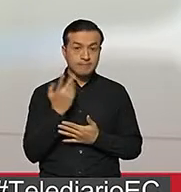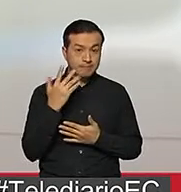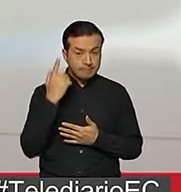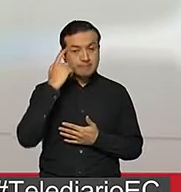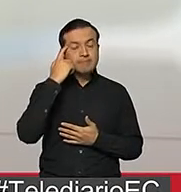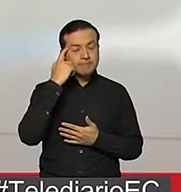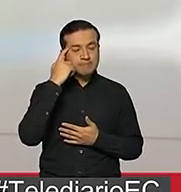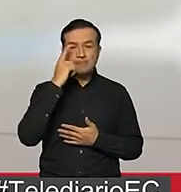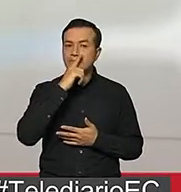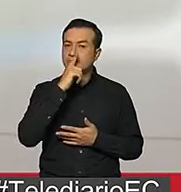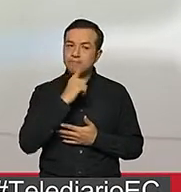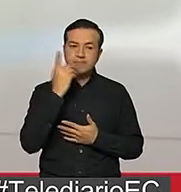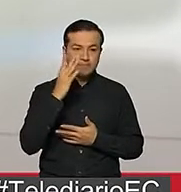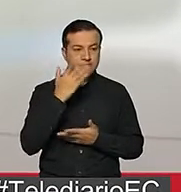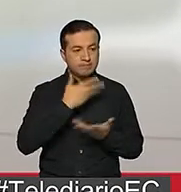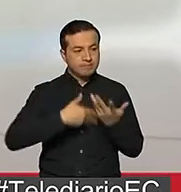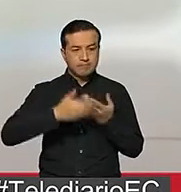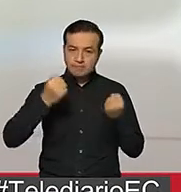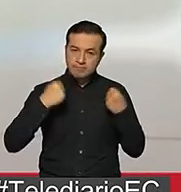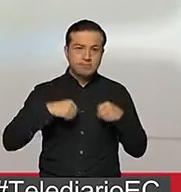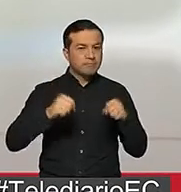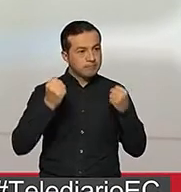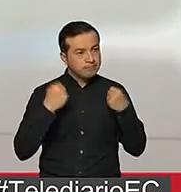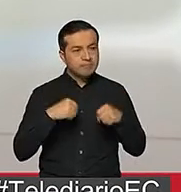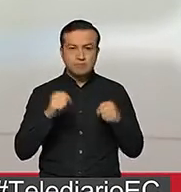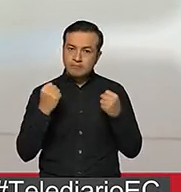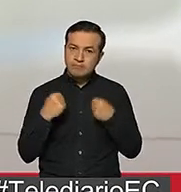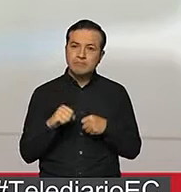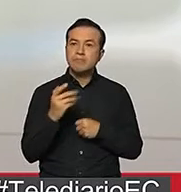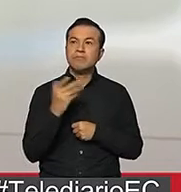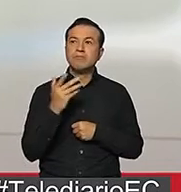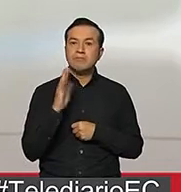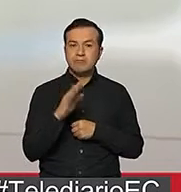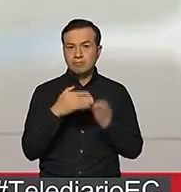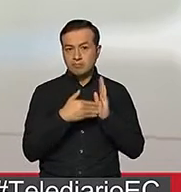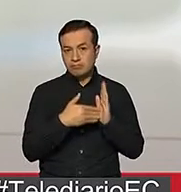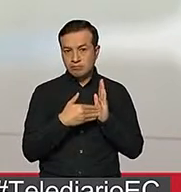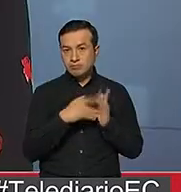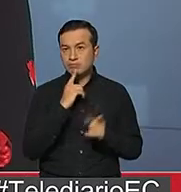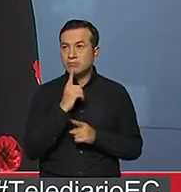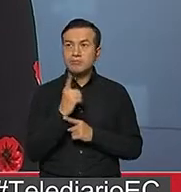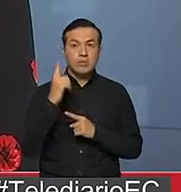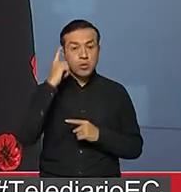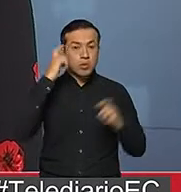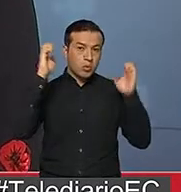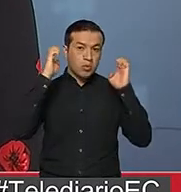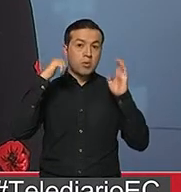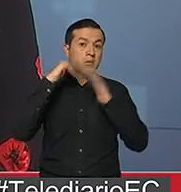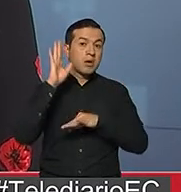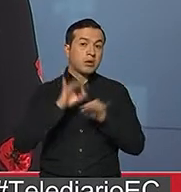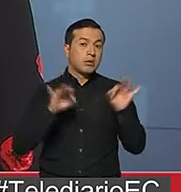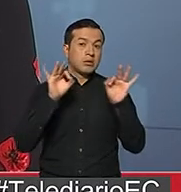nos pusimos nuestro esfuerzo particularmente en esa modalidad en las estrategias más eficaces